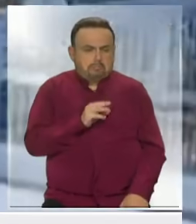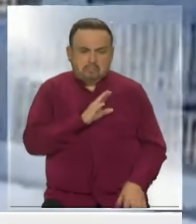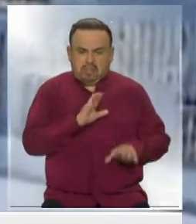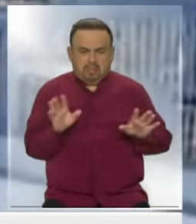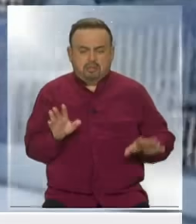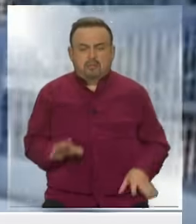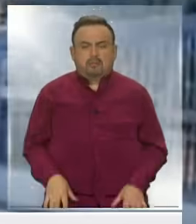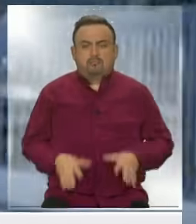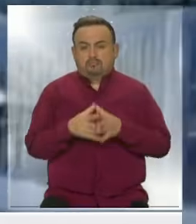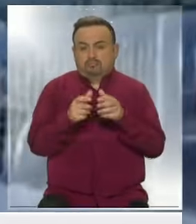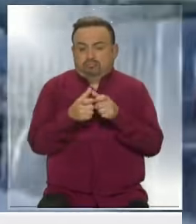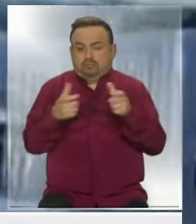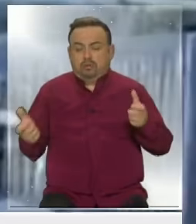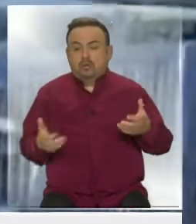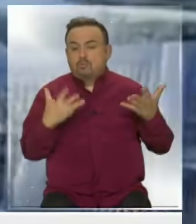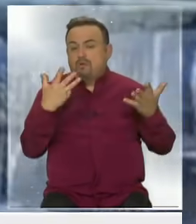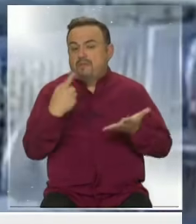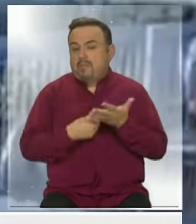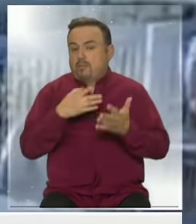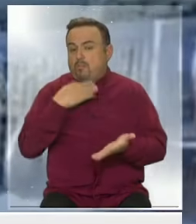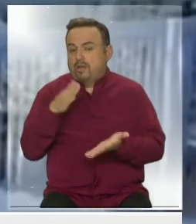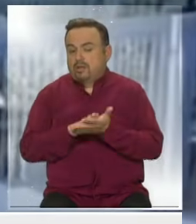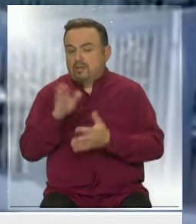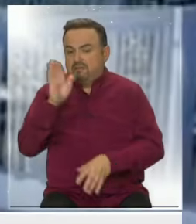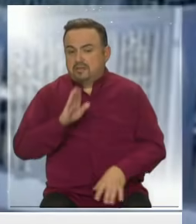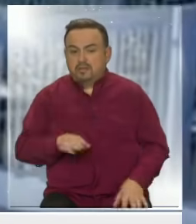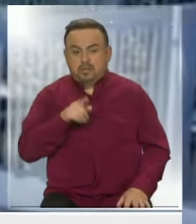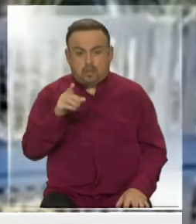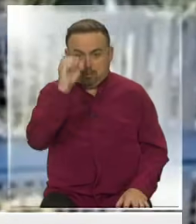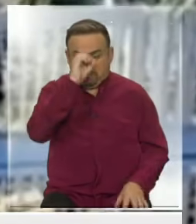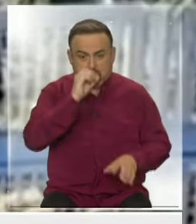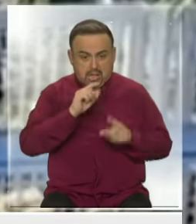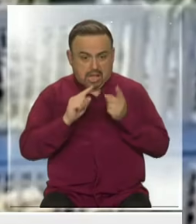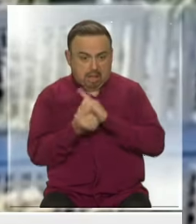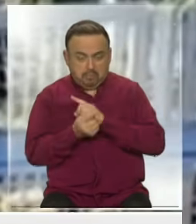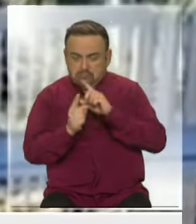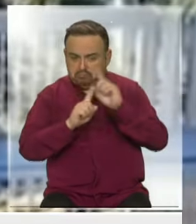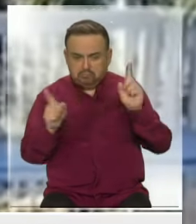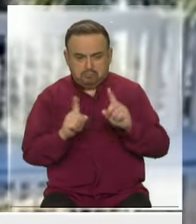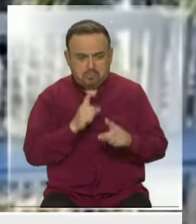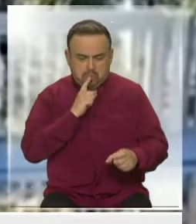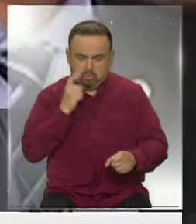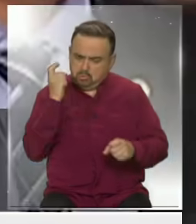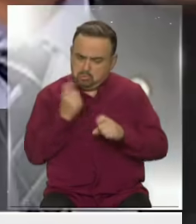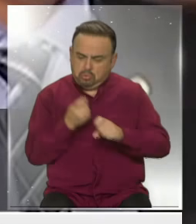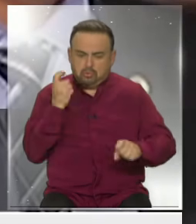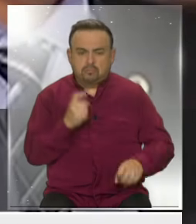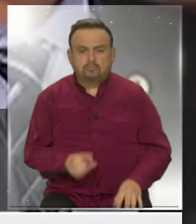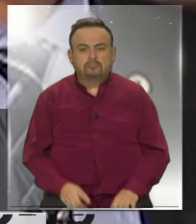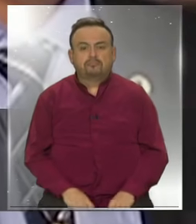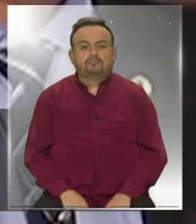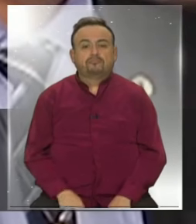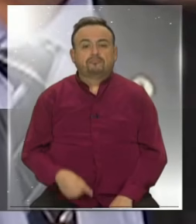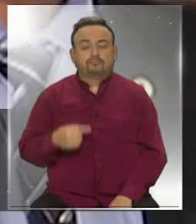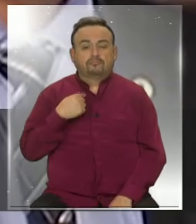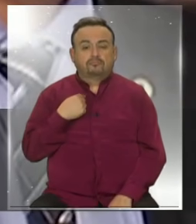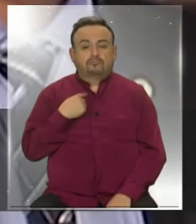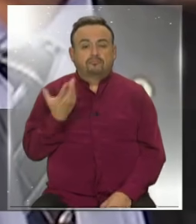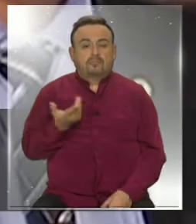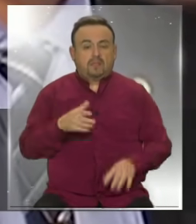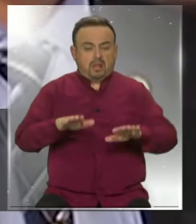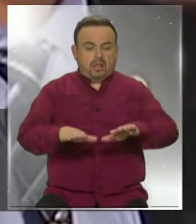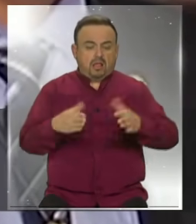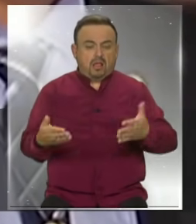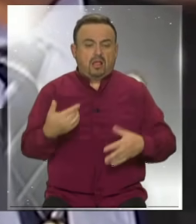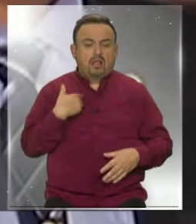135.000 contagios y 9.000 muertos. Pero su opinión no cambió, incluso se radicalizó. Estoy cometiendo un crimen, voy a hacer un churrasco